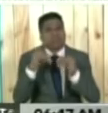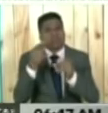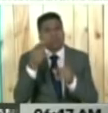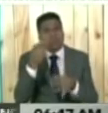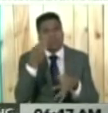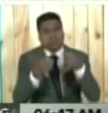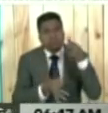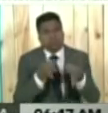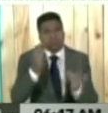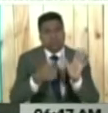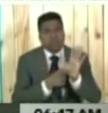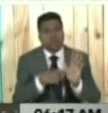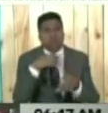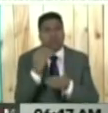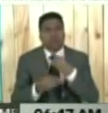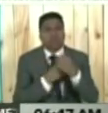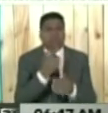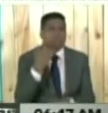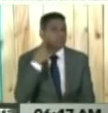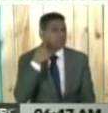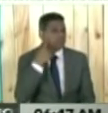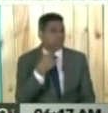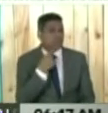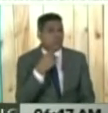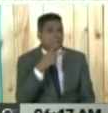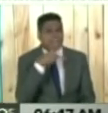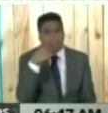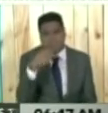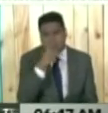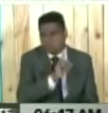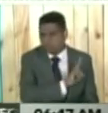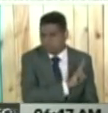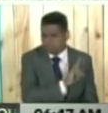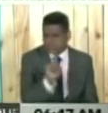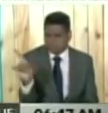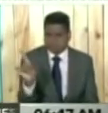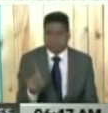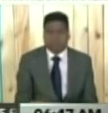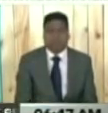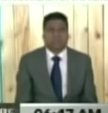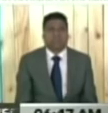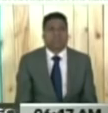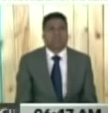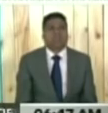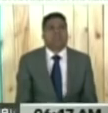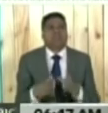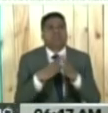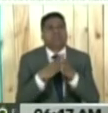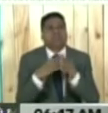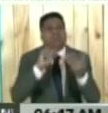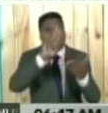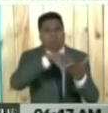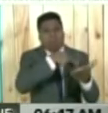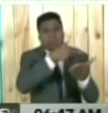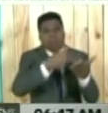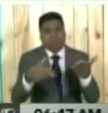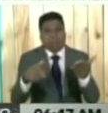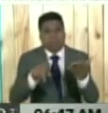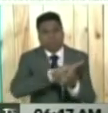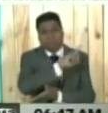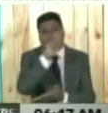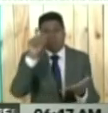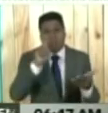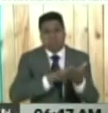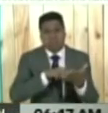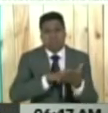no estoy haciendo una apreciación política, es que todo quedaría viciado en nulidad absoluta,